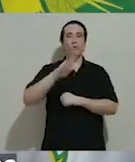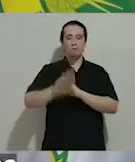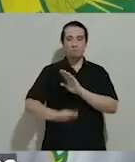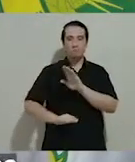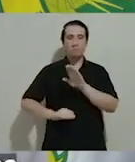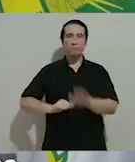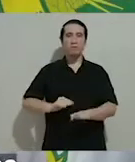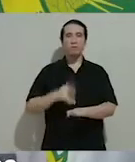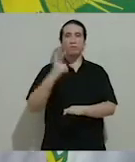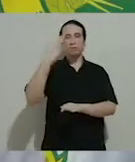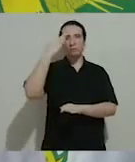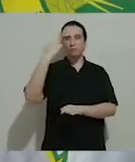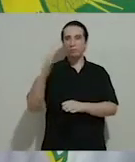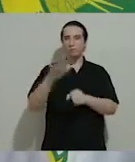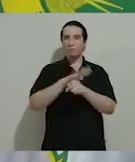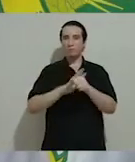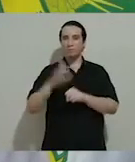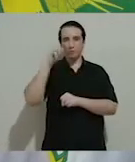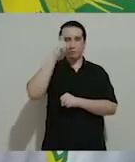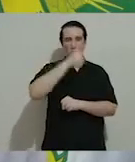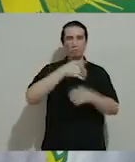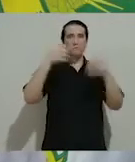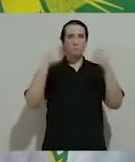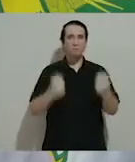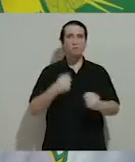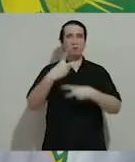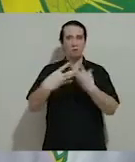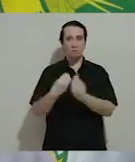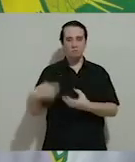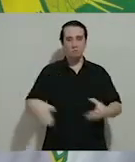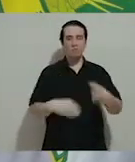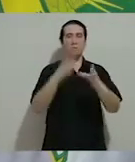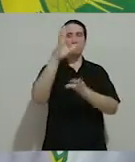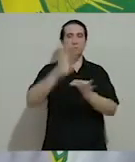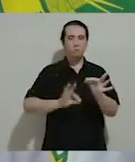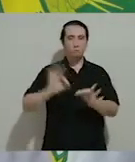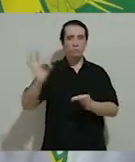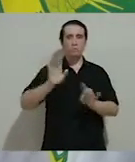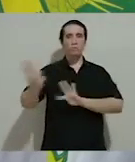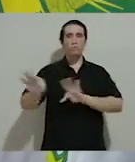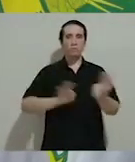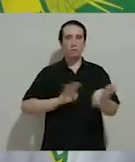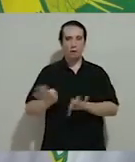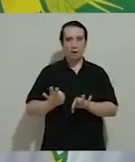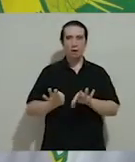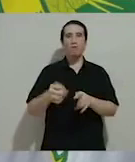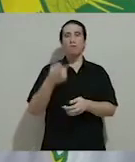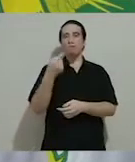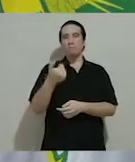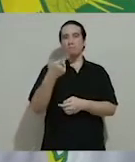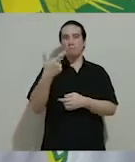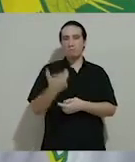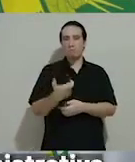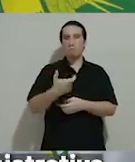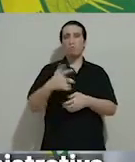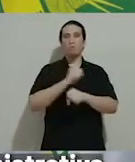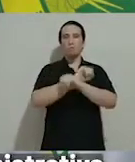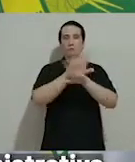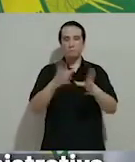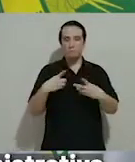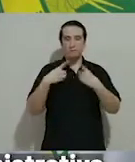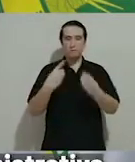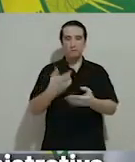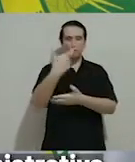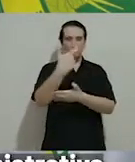un paso adelante en estos tiempos llenos de adversidad y nos confirma que vamos por el camino correcto, trabajando con austeridad, transparencia, rendición